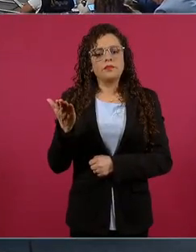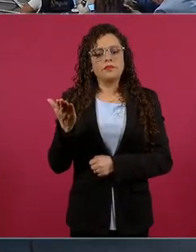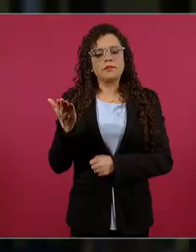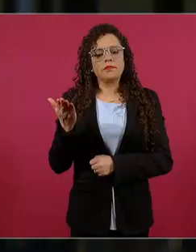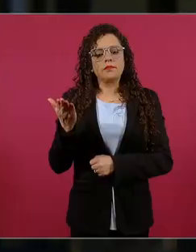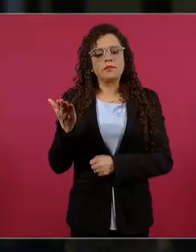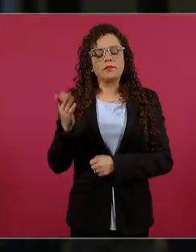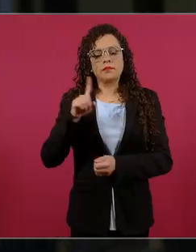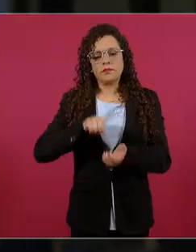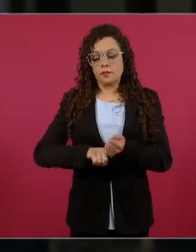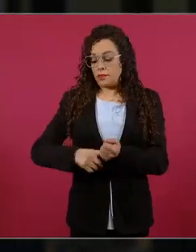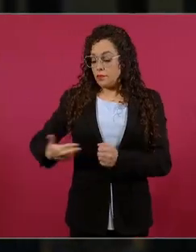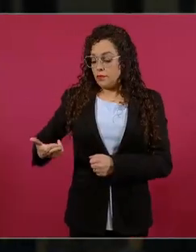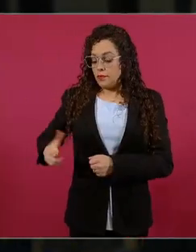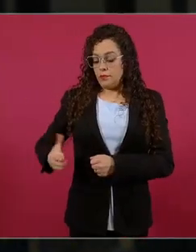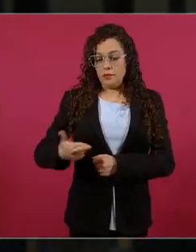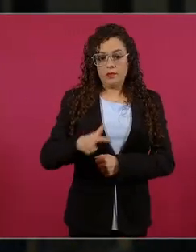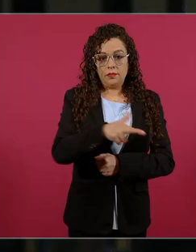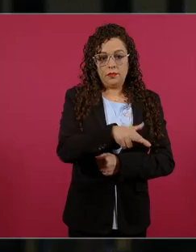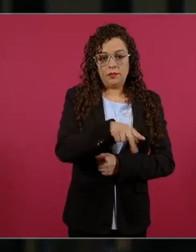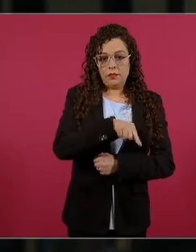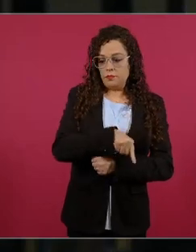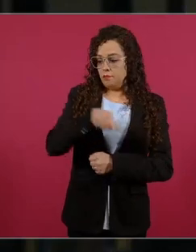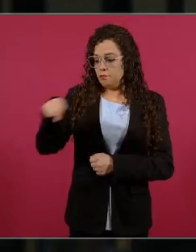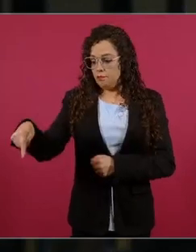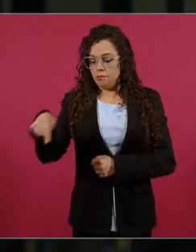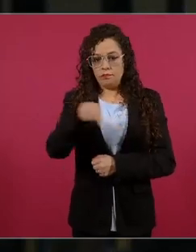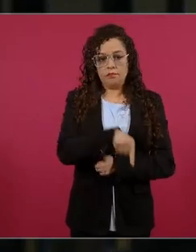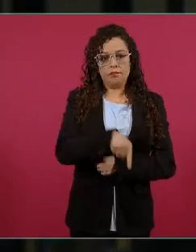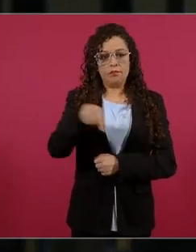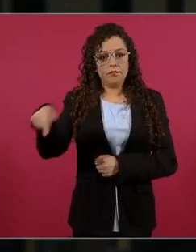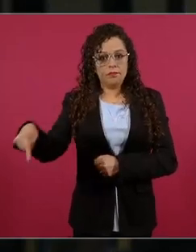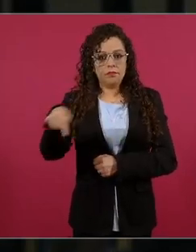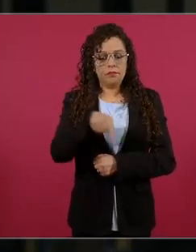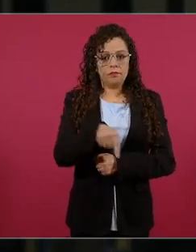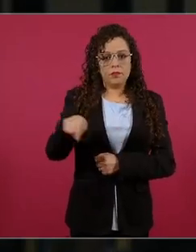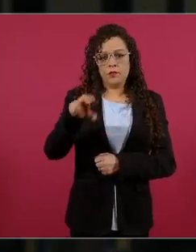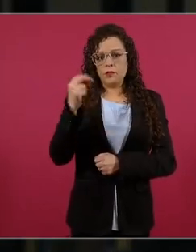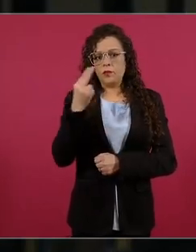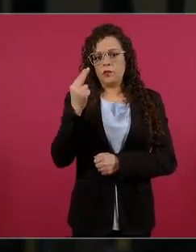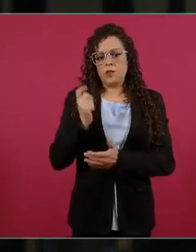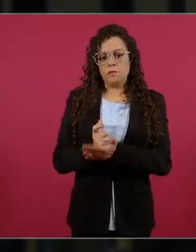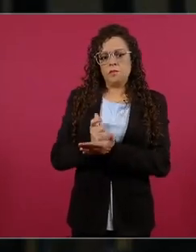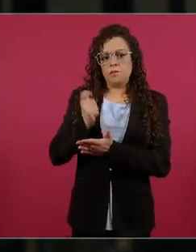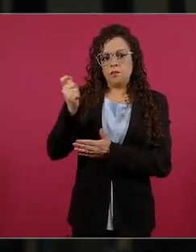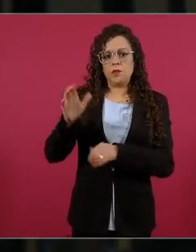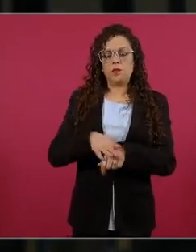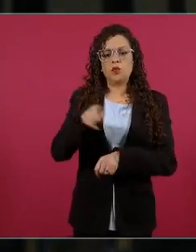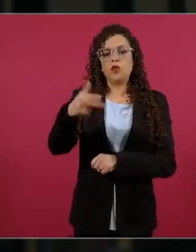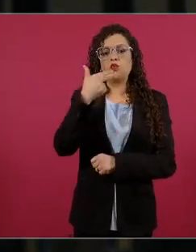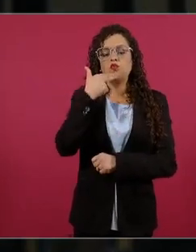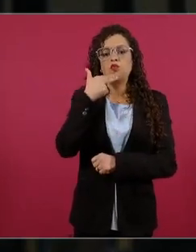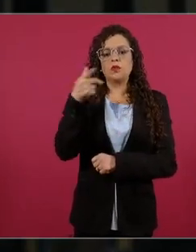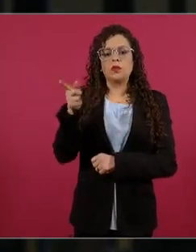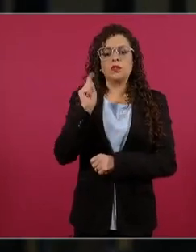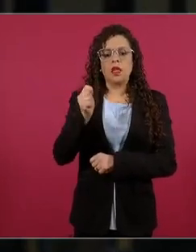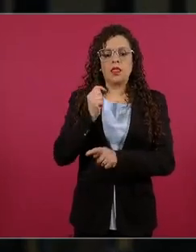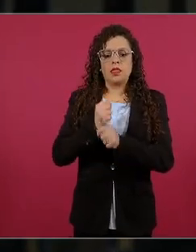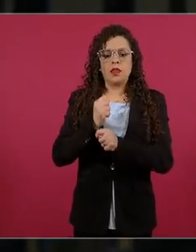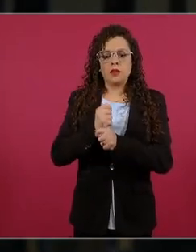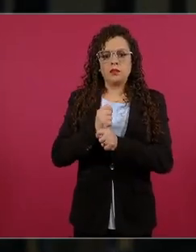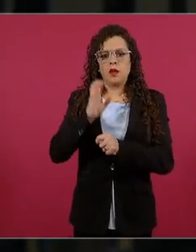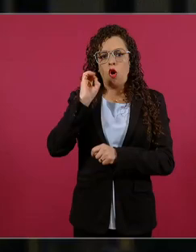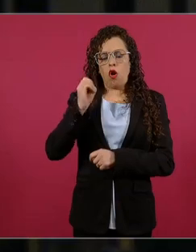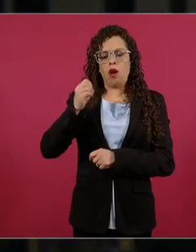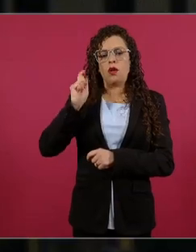río Coatzacoalcos sin que esto tenga algún costo oneroso. Ellos utilizan el transbordador, utilizan un paso a desnivel